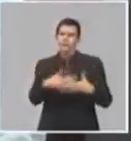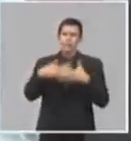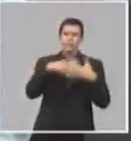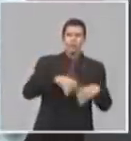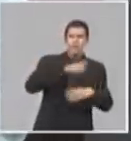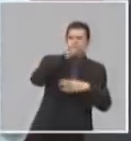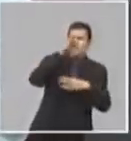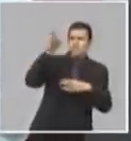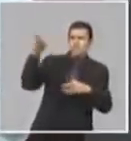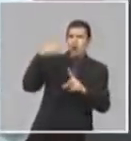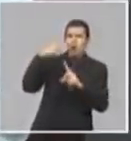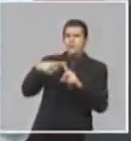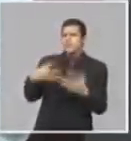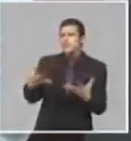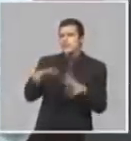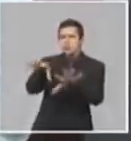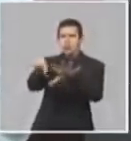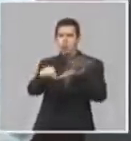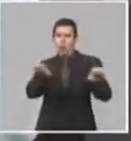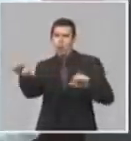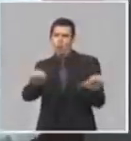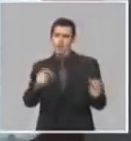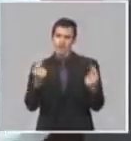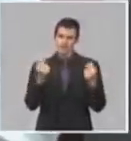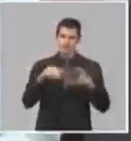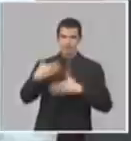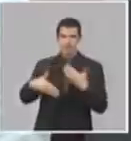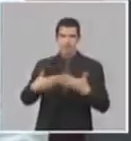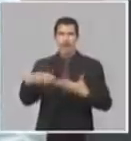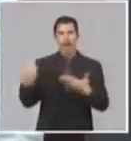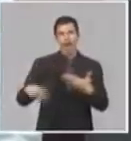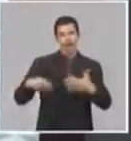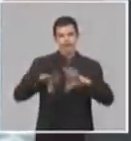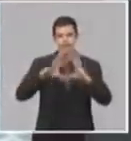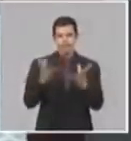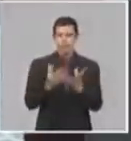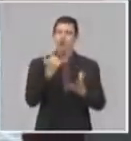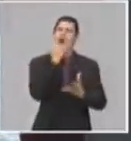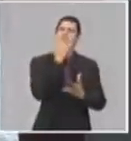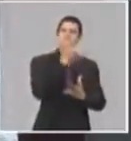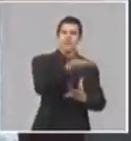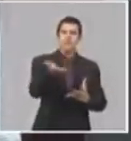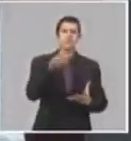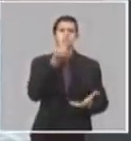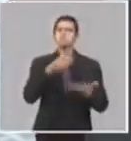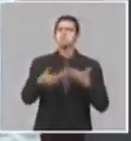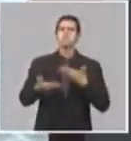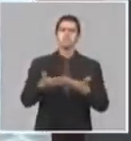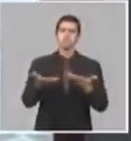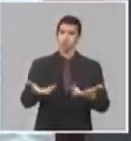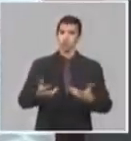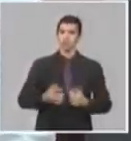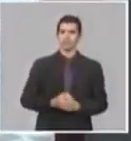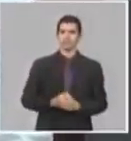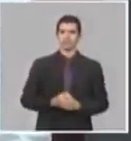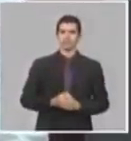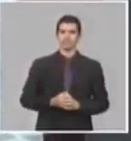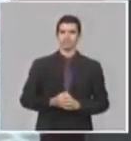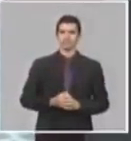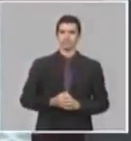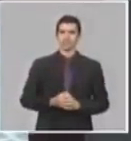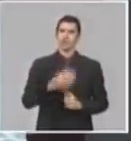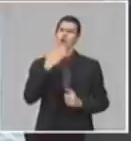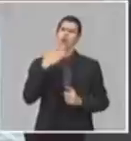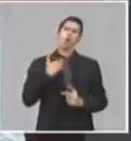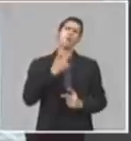Estados Unidos. Cómo hay una estrecha alianza de la administración de los Estados Unidos con la contrarrevolución